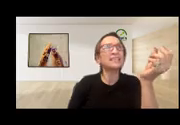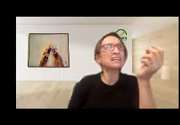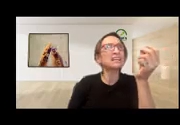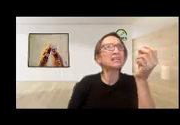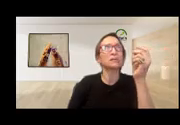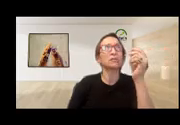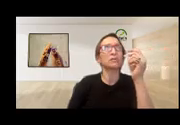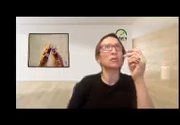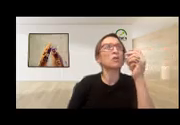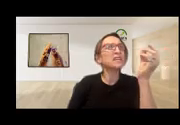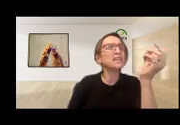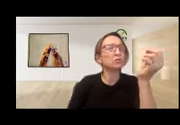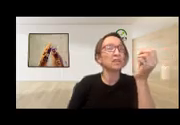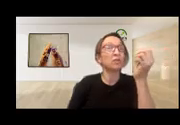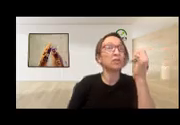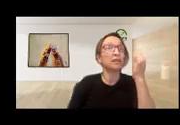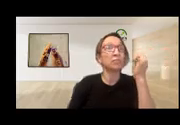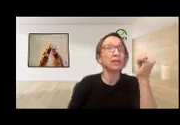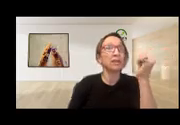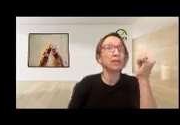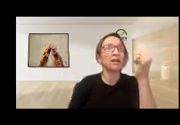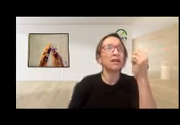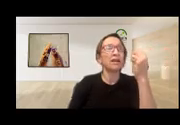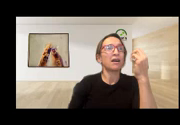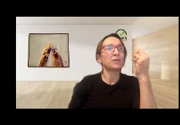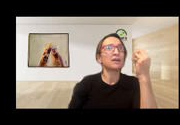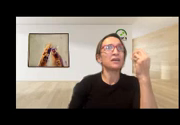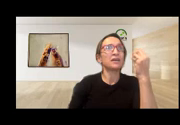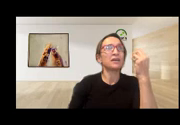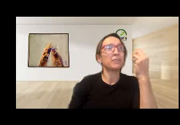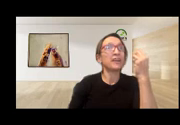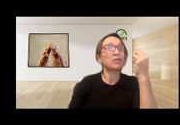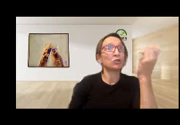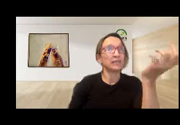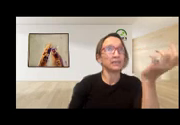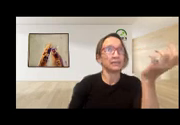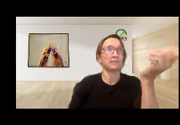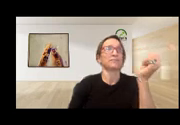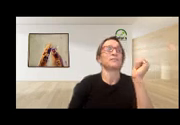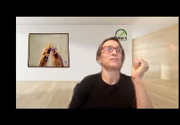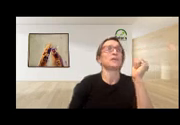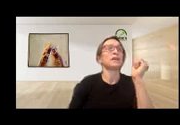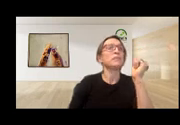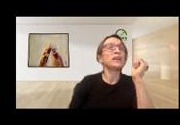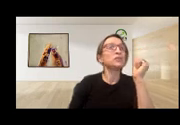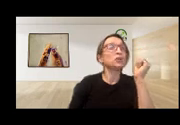como arcillas o limos, sino que también había